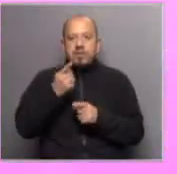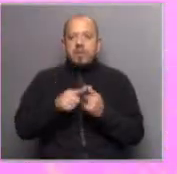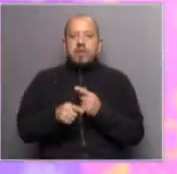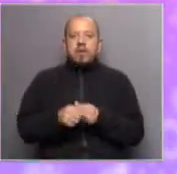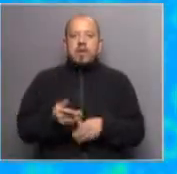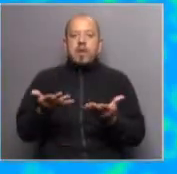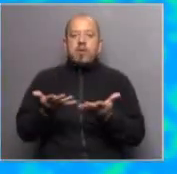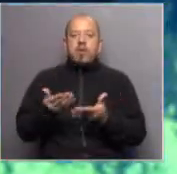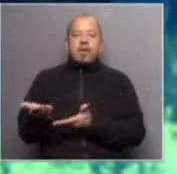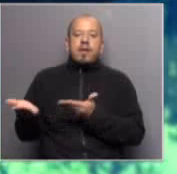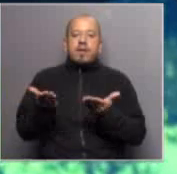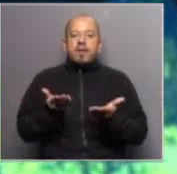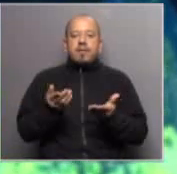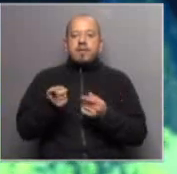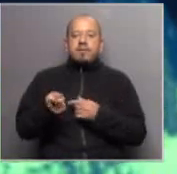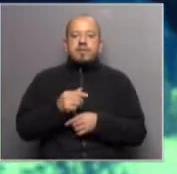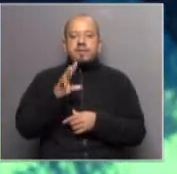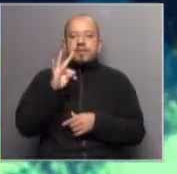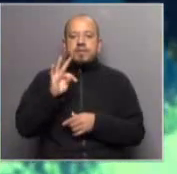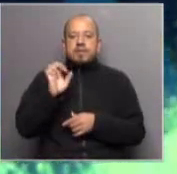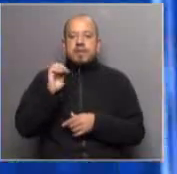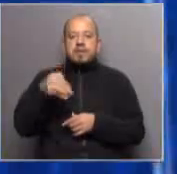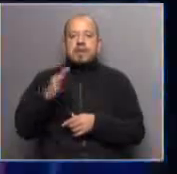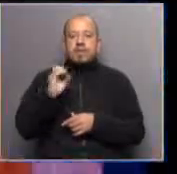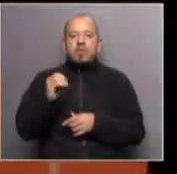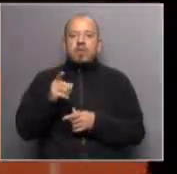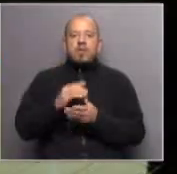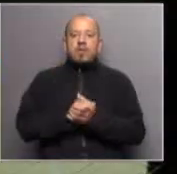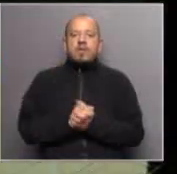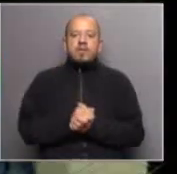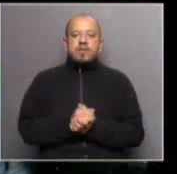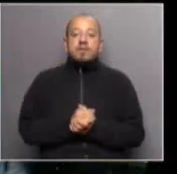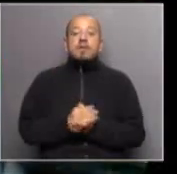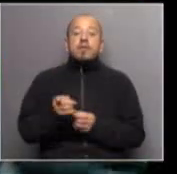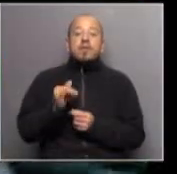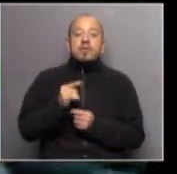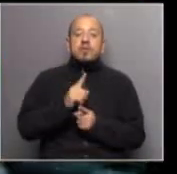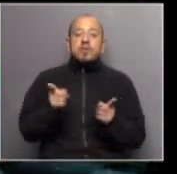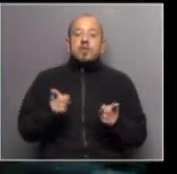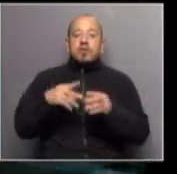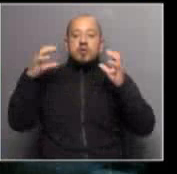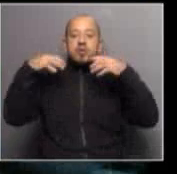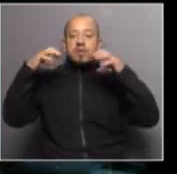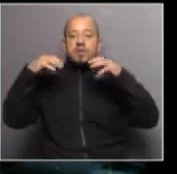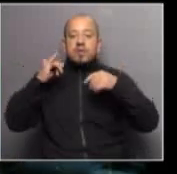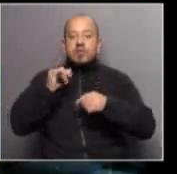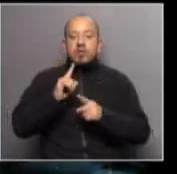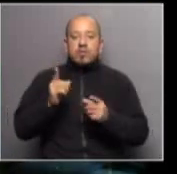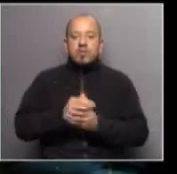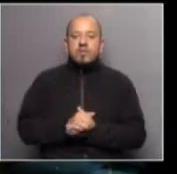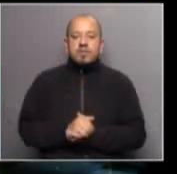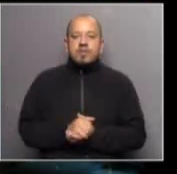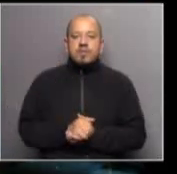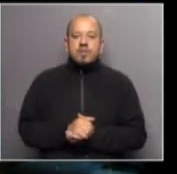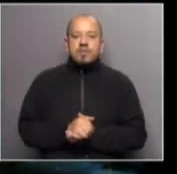Y ya le doy la bienvenida entonces a Jorge Temponi, que a ver, me va a confirmar él si está lloviendo o no. Muy buenas tardes.